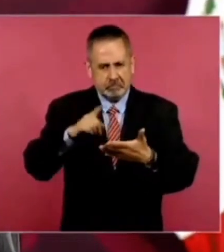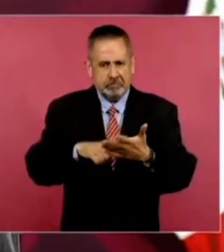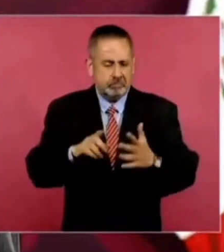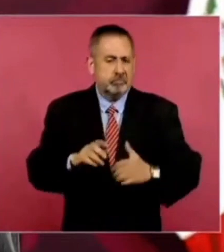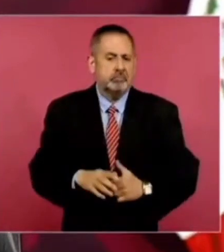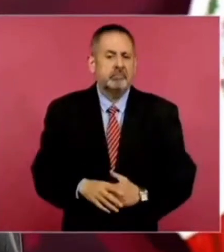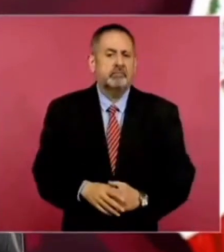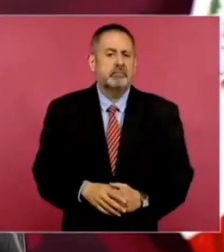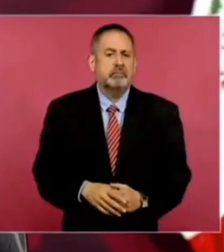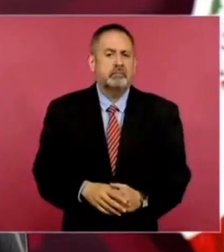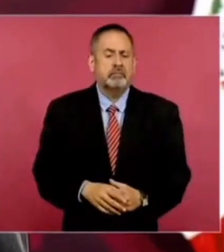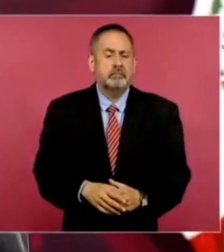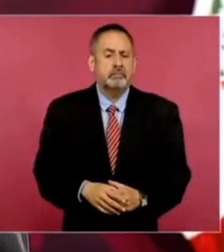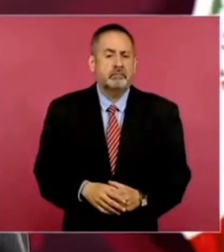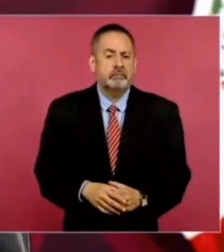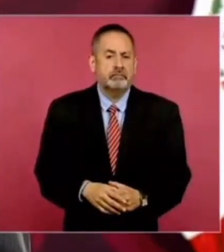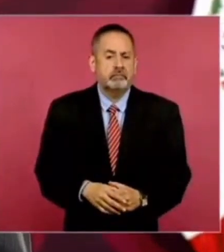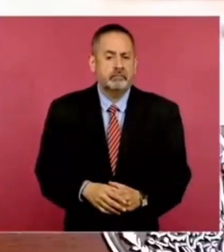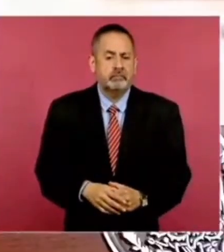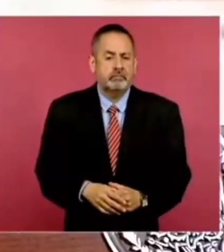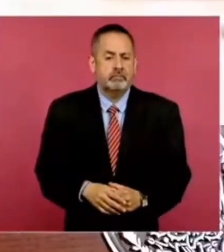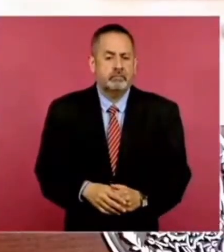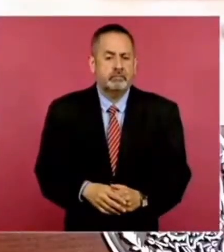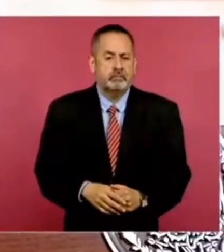estamos ya